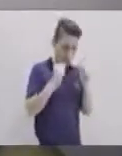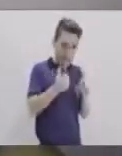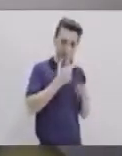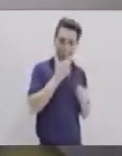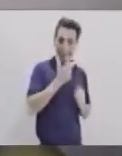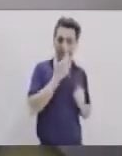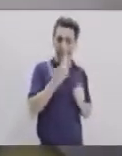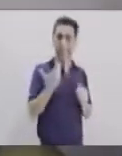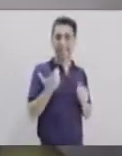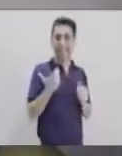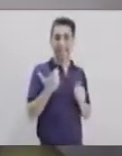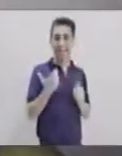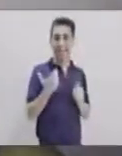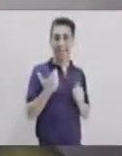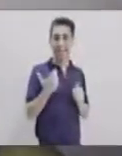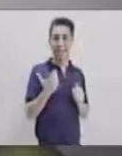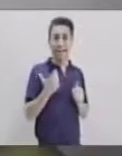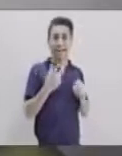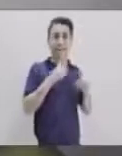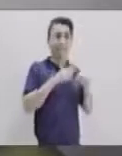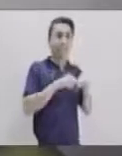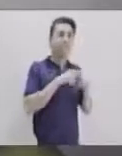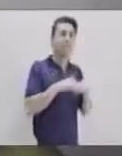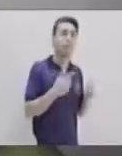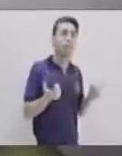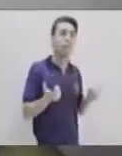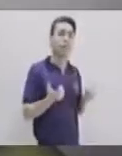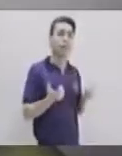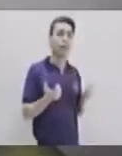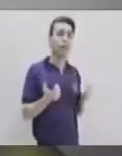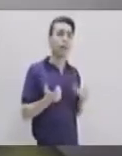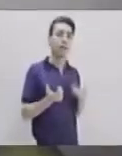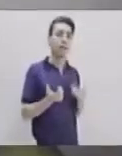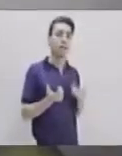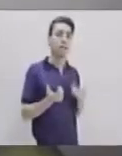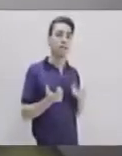reír, en que dependiendo la